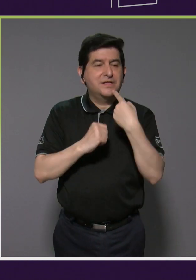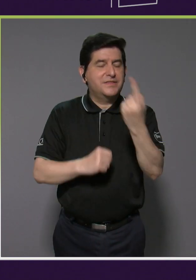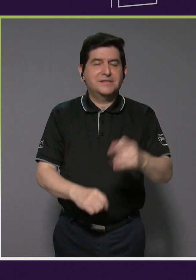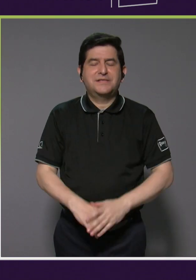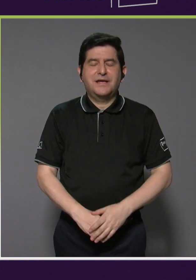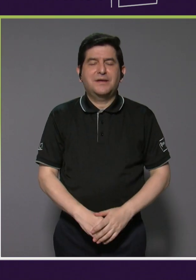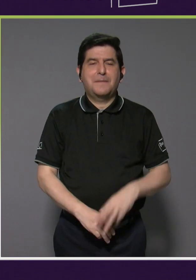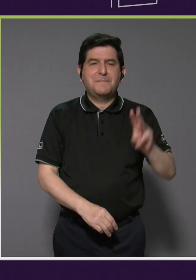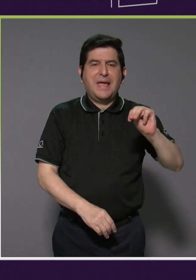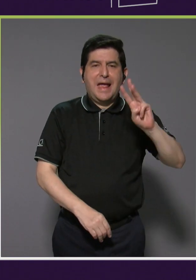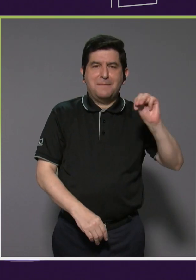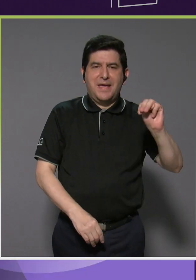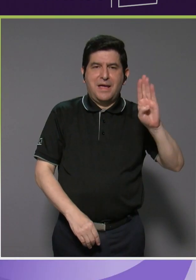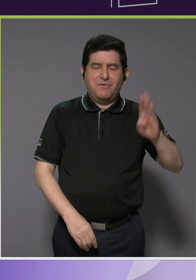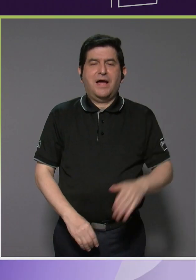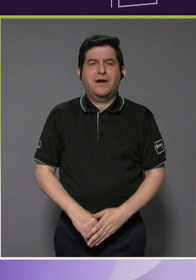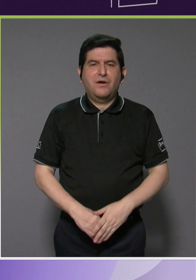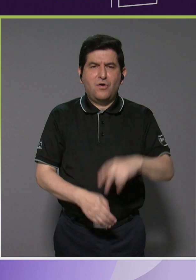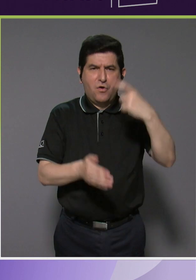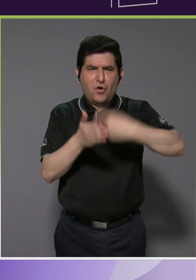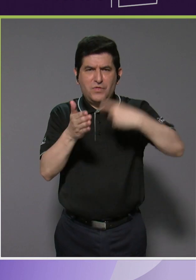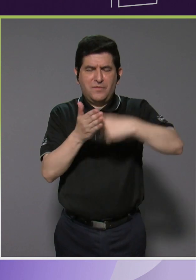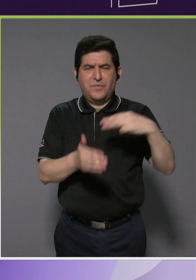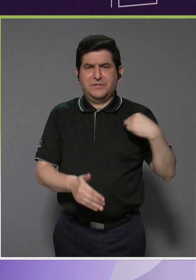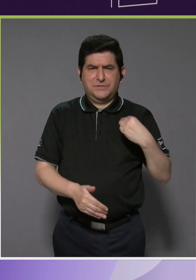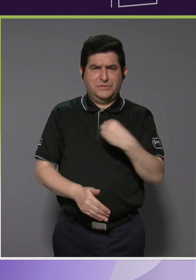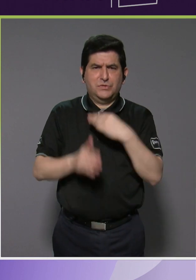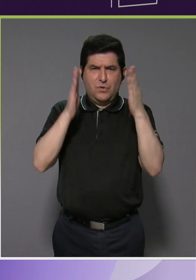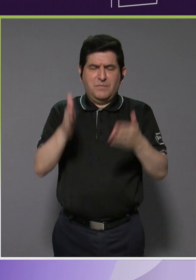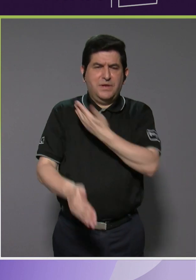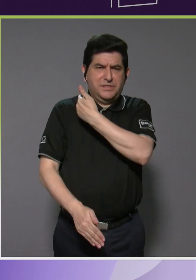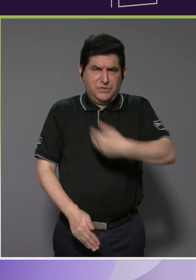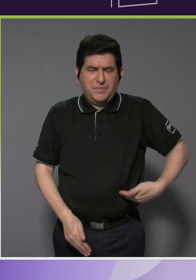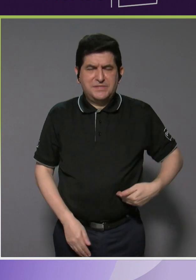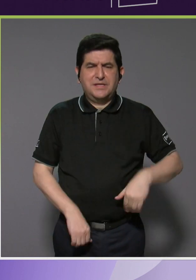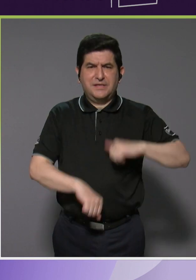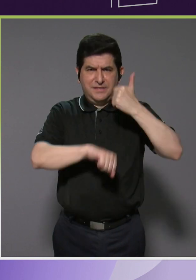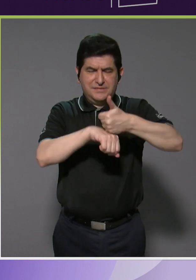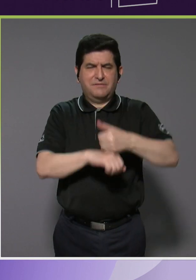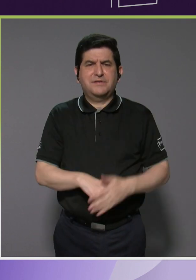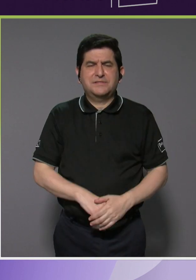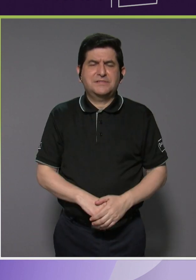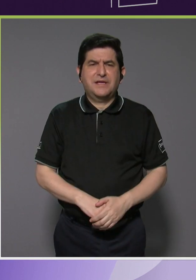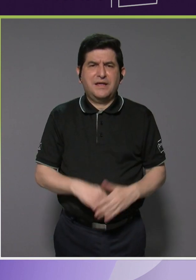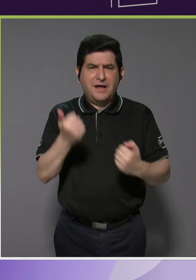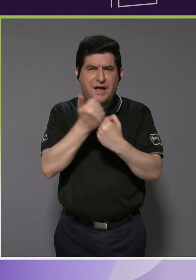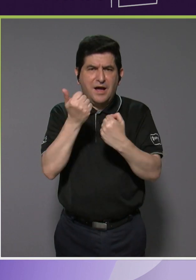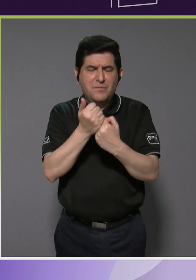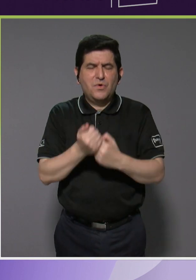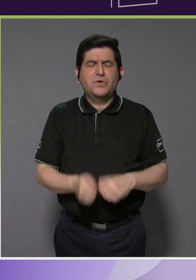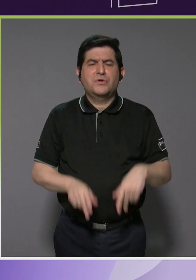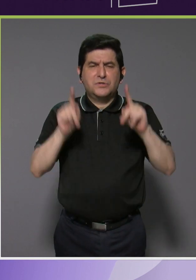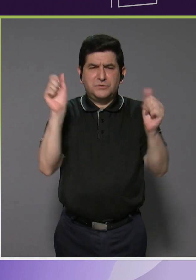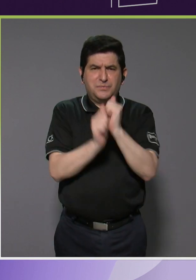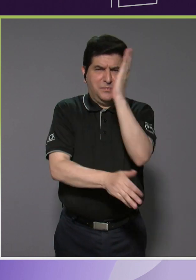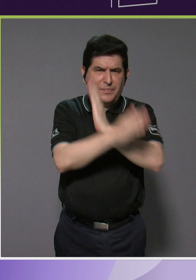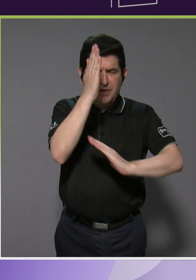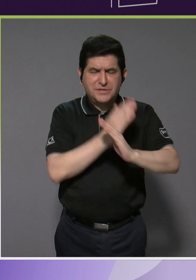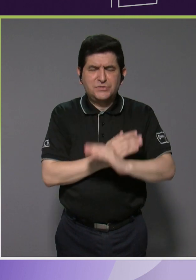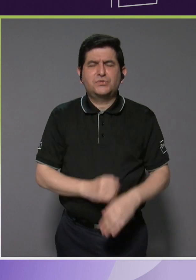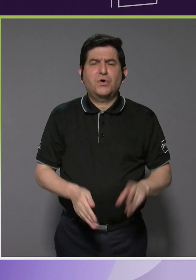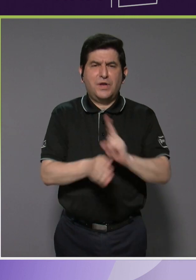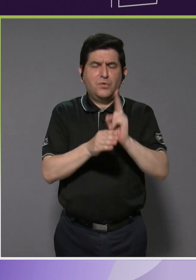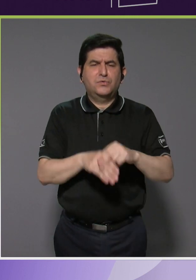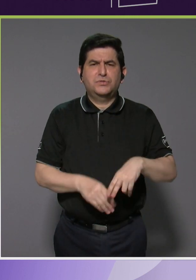Mejía Blanco dice sobre el impuesto que quiere el ministro y el presidente poner a los implementos que una persona con discapacidad usa: no es un lujo, es